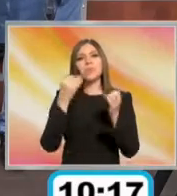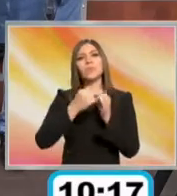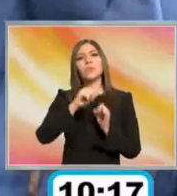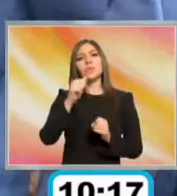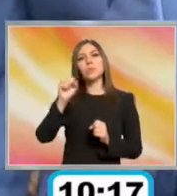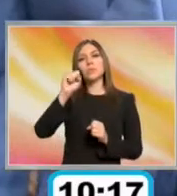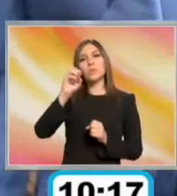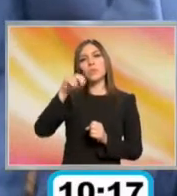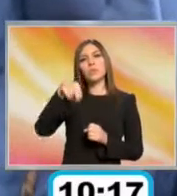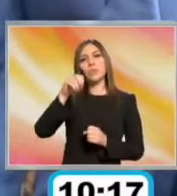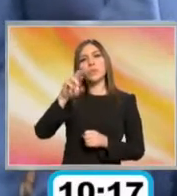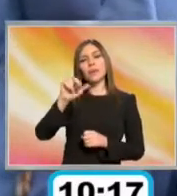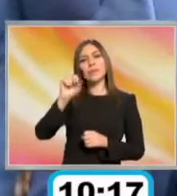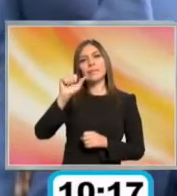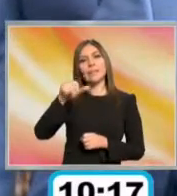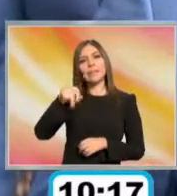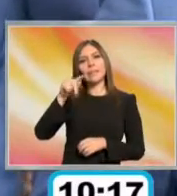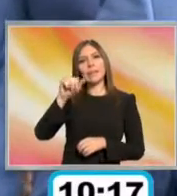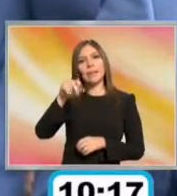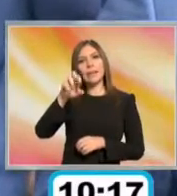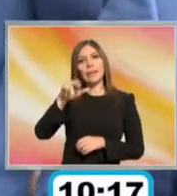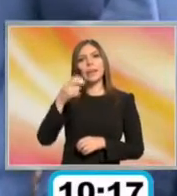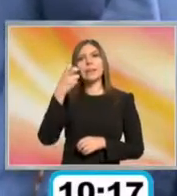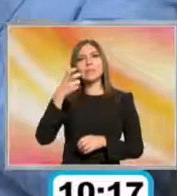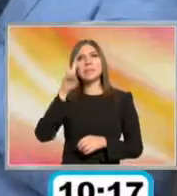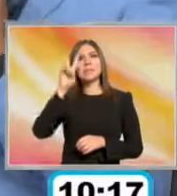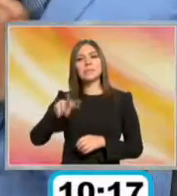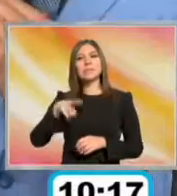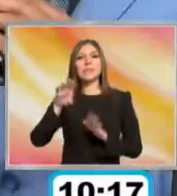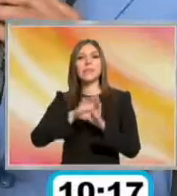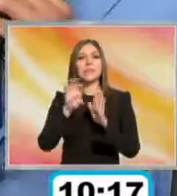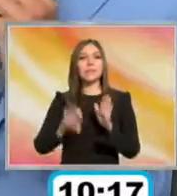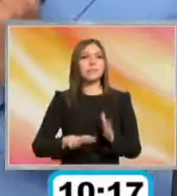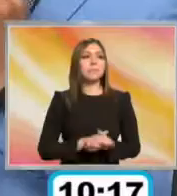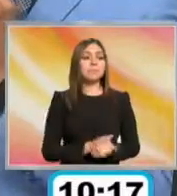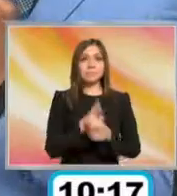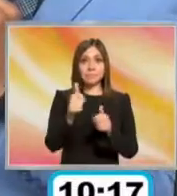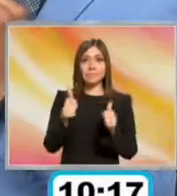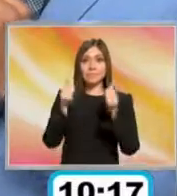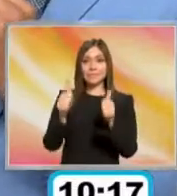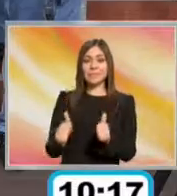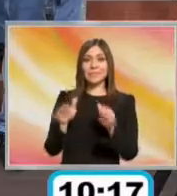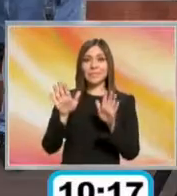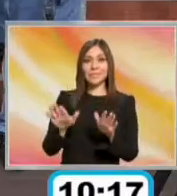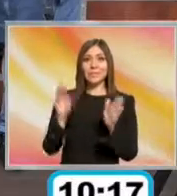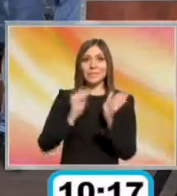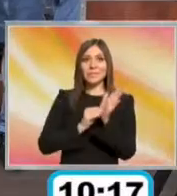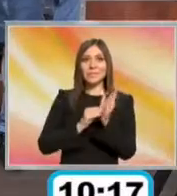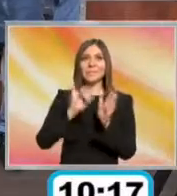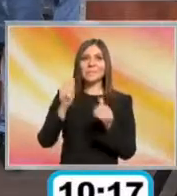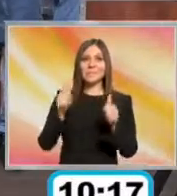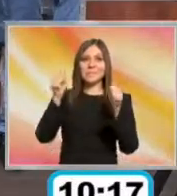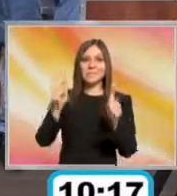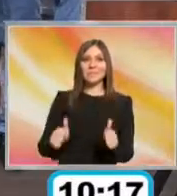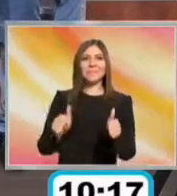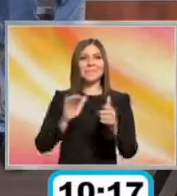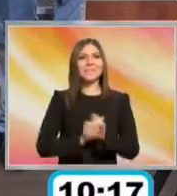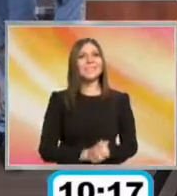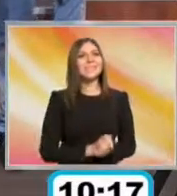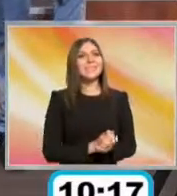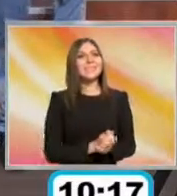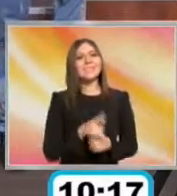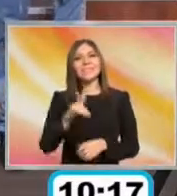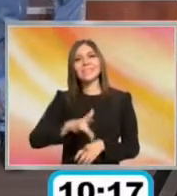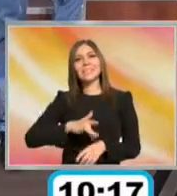también, que tiene muchísimos años, son un gran ejemplo estos señores. Muchachos, ¿se quedan con nosotros? Por supuesto. Muchachos, ¿se Daniel. quedan con Claro que nosotros? sí. Siente esa